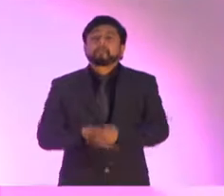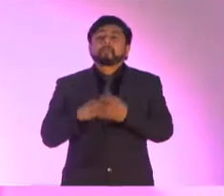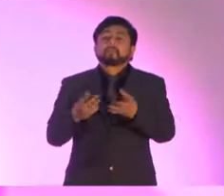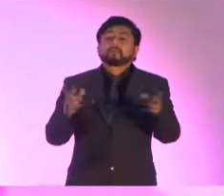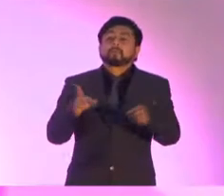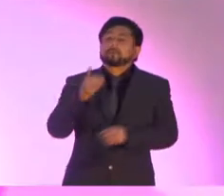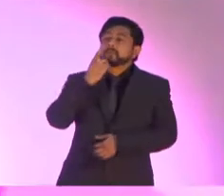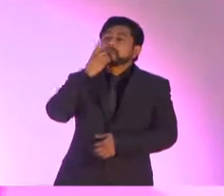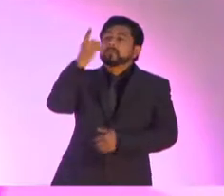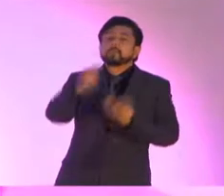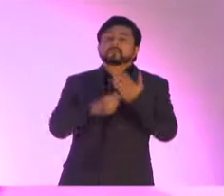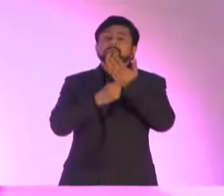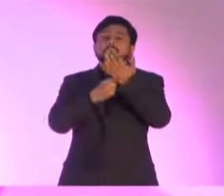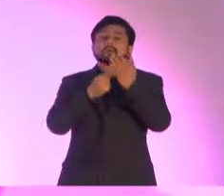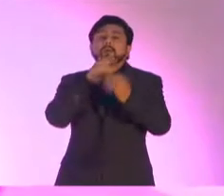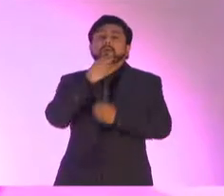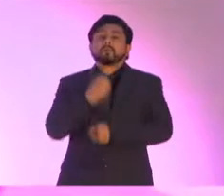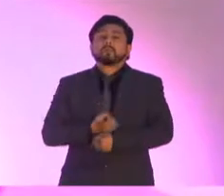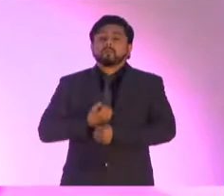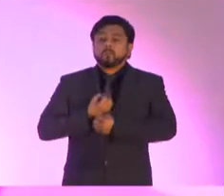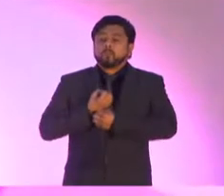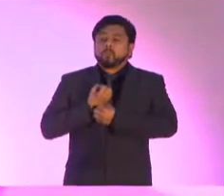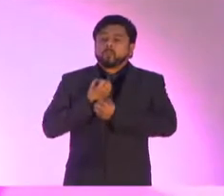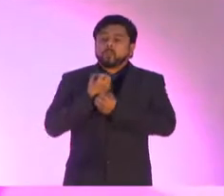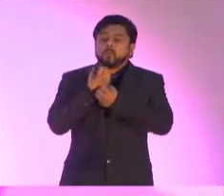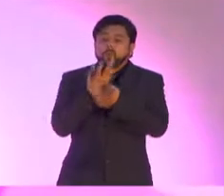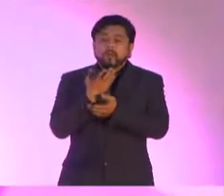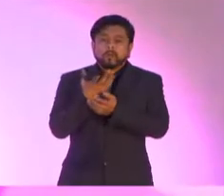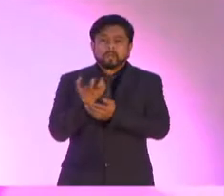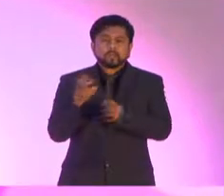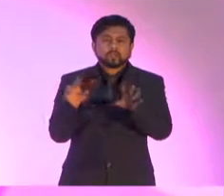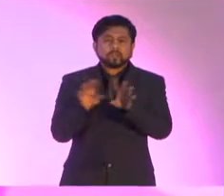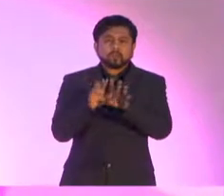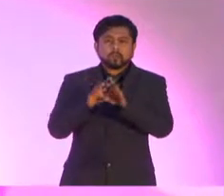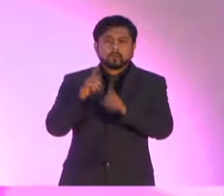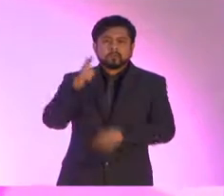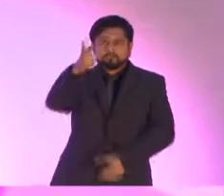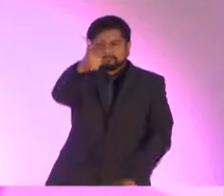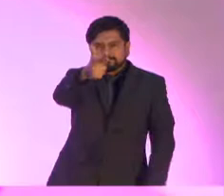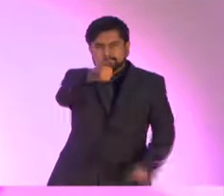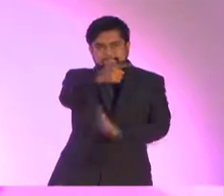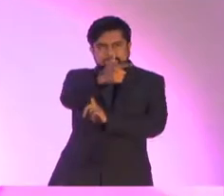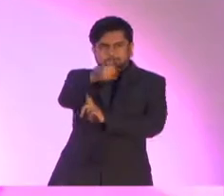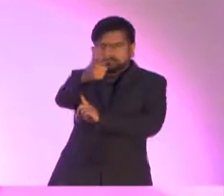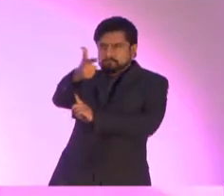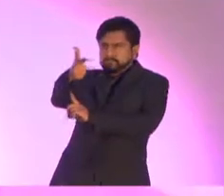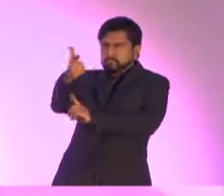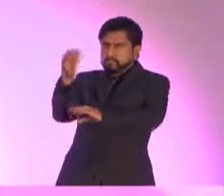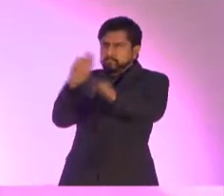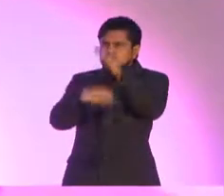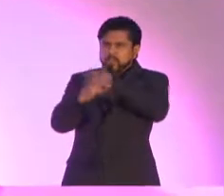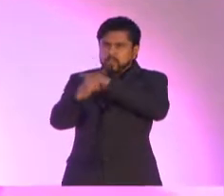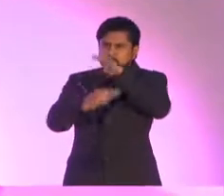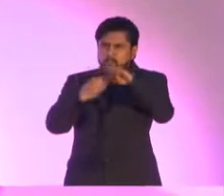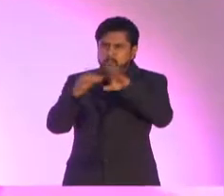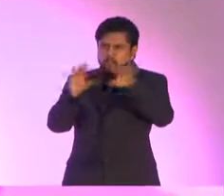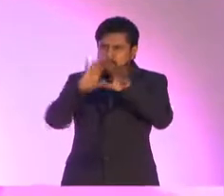Dicen que el poeta es el revólver del mundo. El cáncer de